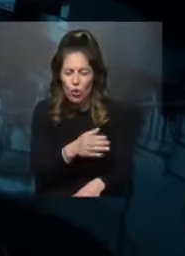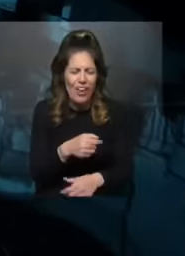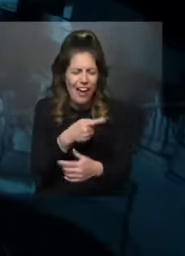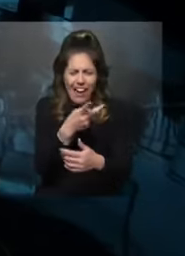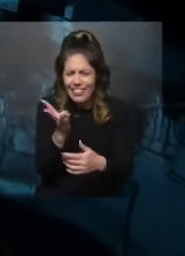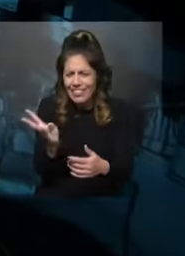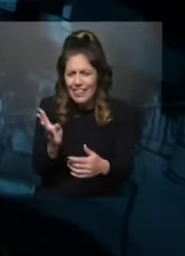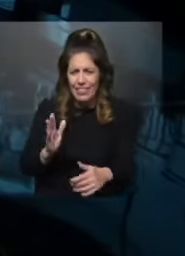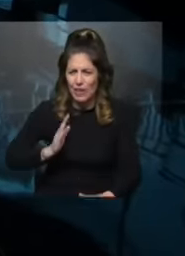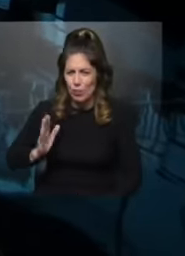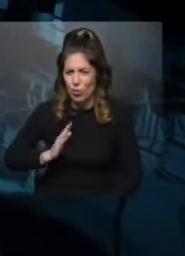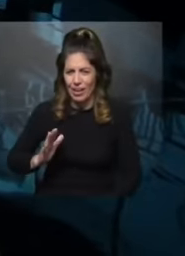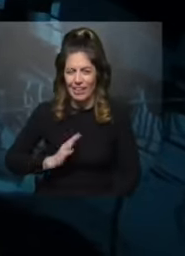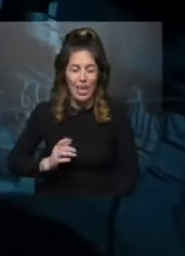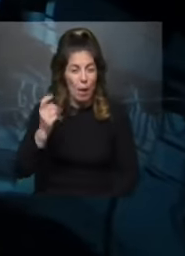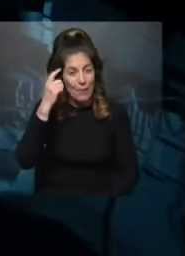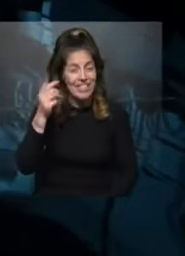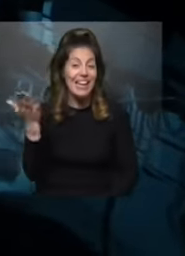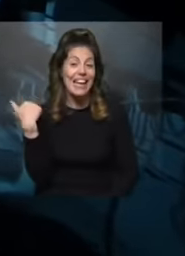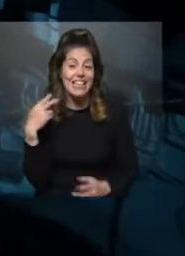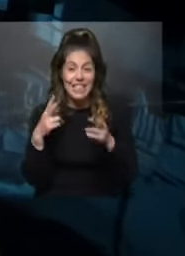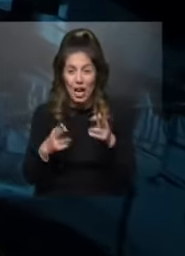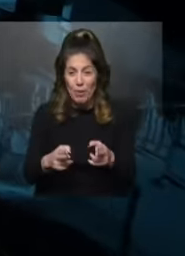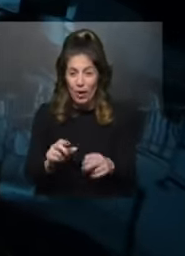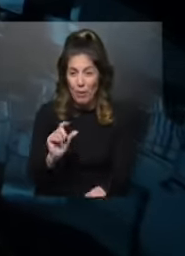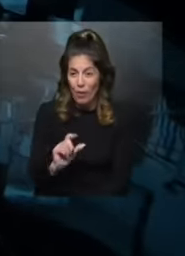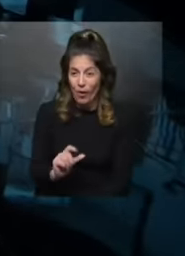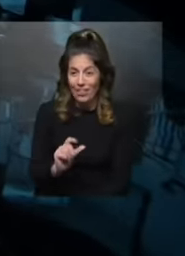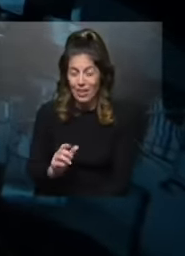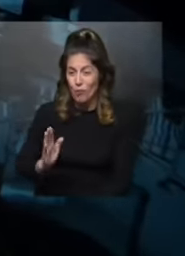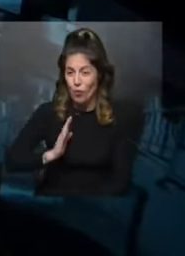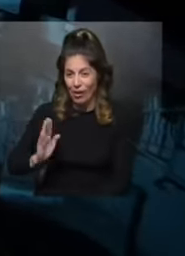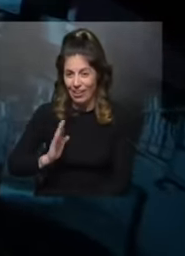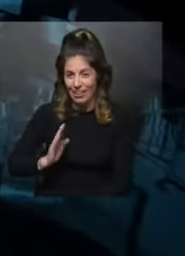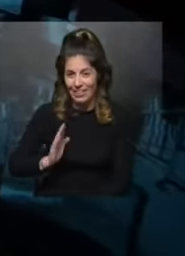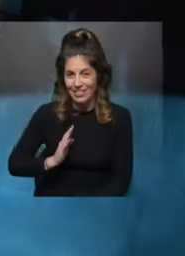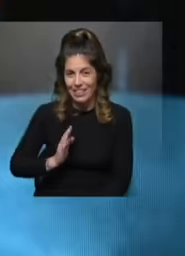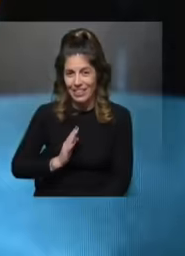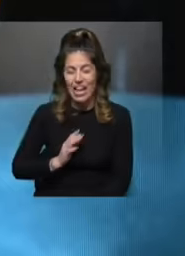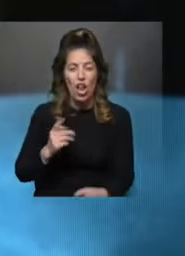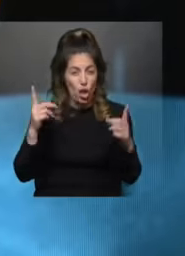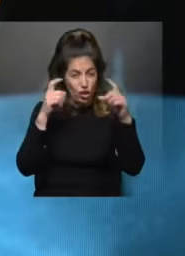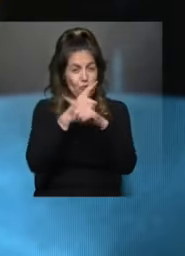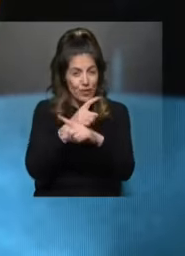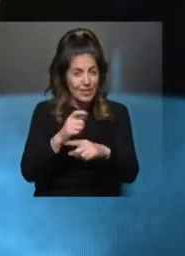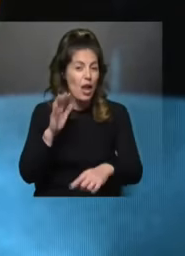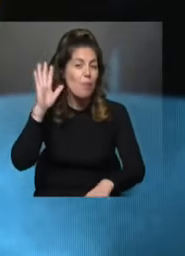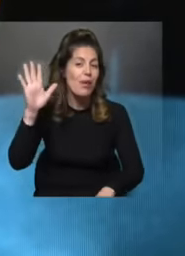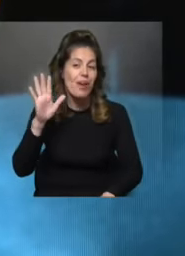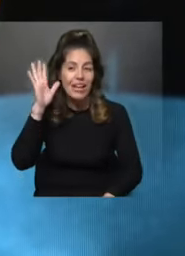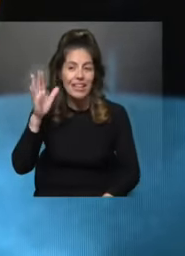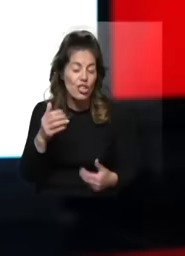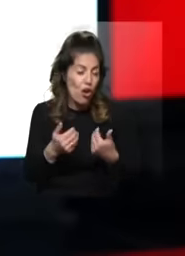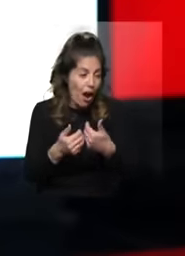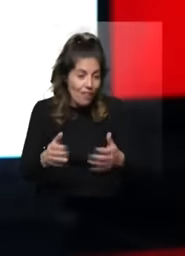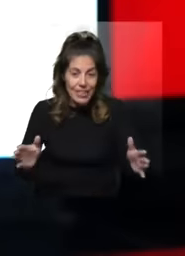enorme de mujeres, ¿no? Y pensar que en esa época eran tan pocas, ¿no? Lo difícil que debe haber sido abrir ese